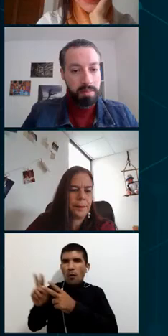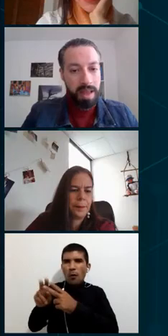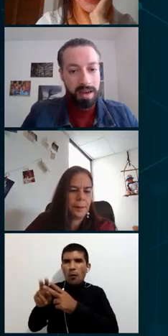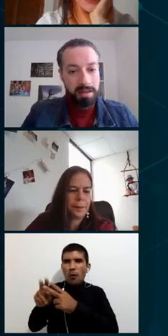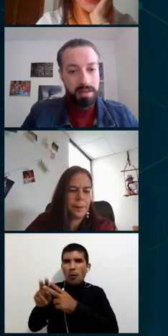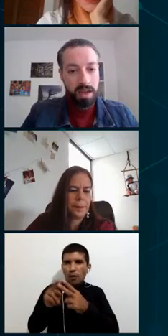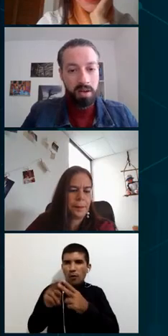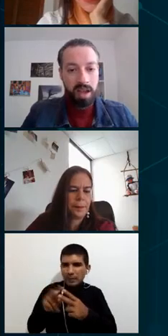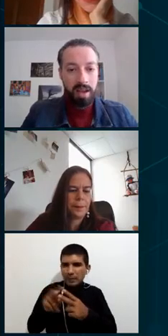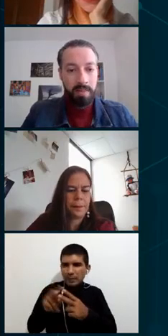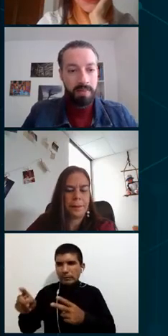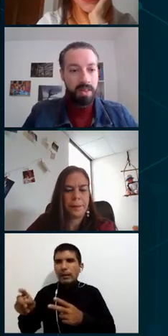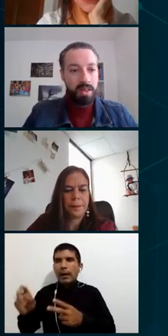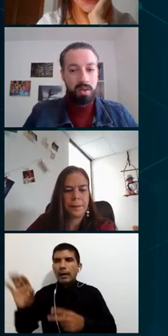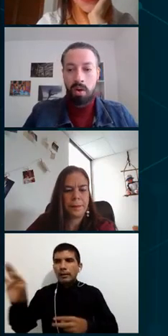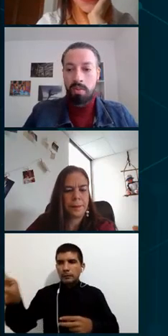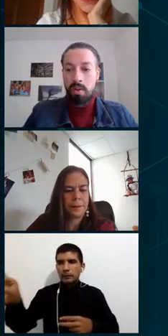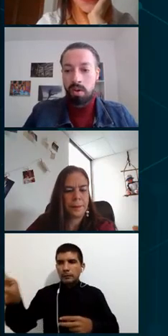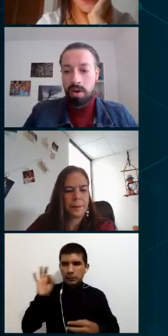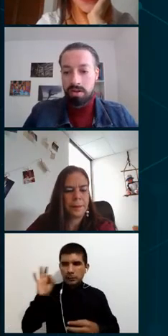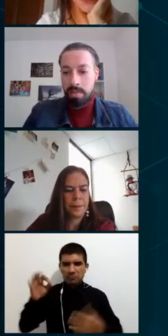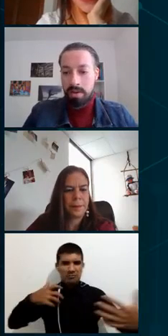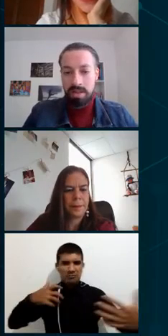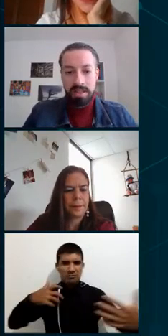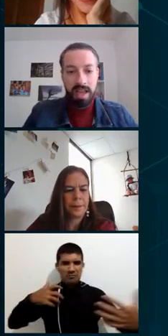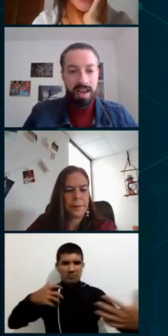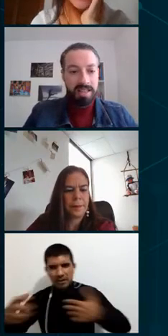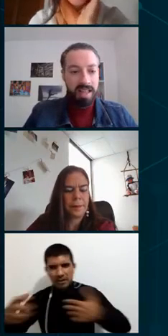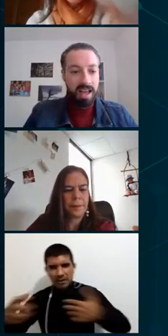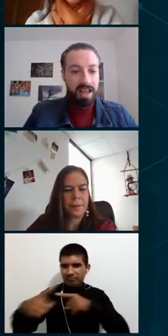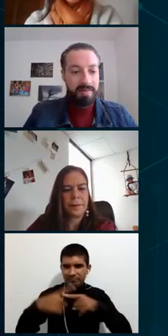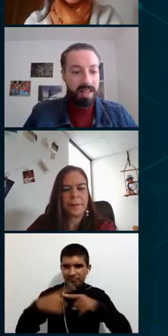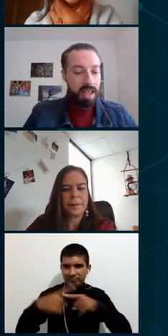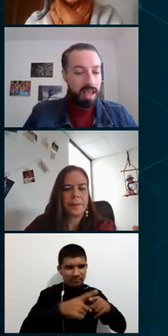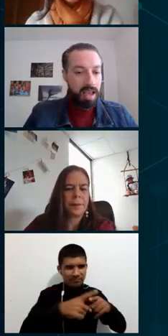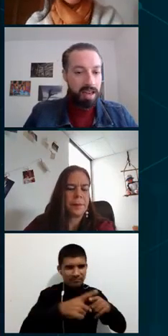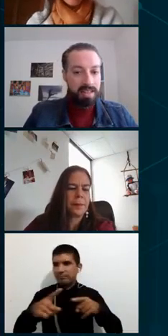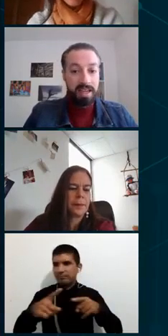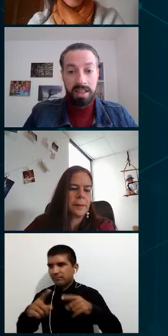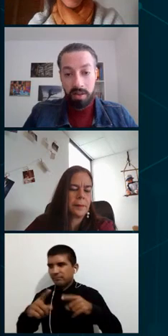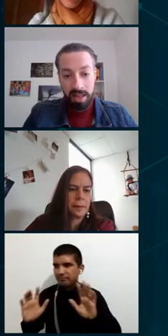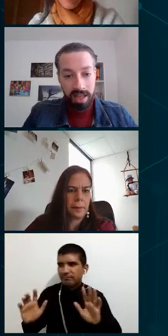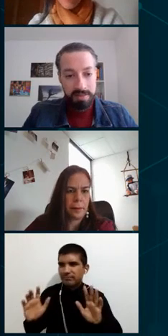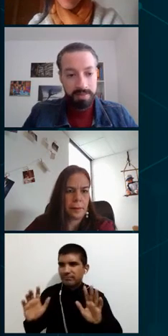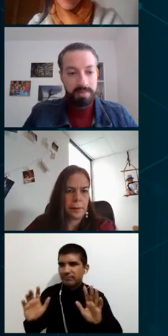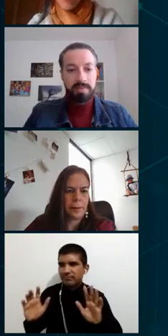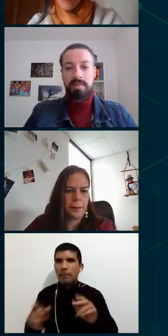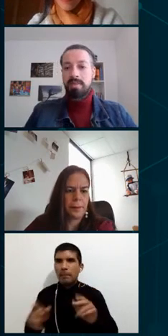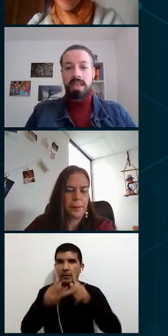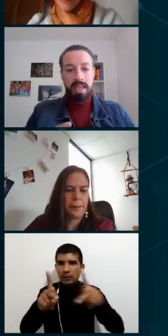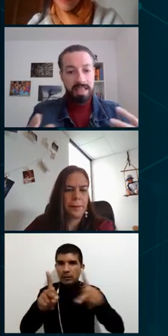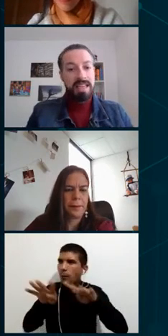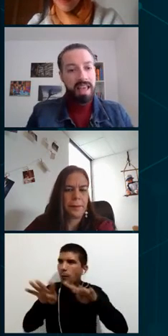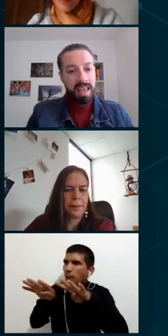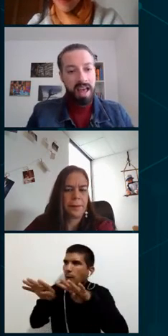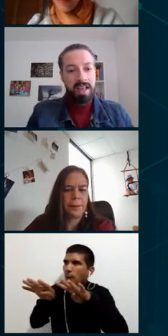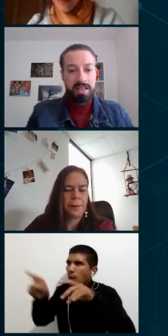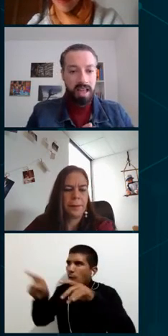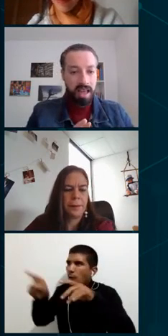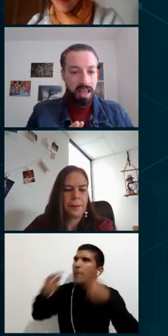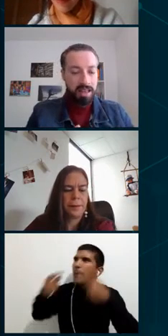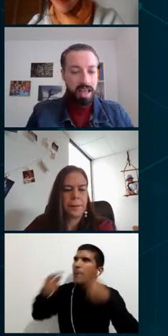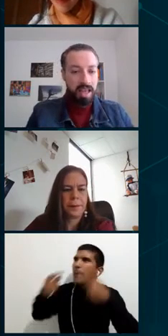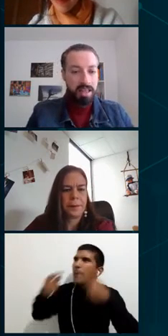No, súper bien. Creo que hubo muy buenos aportes en esta actividad y esa es la